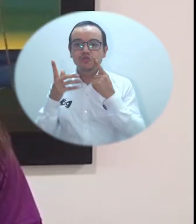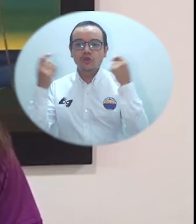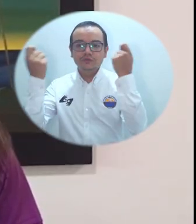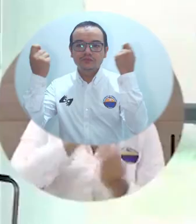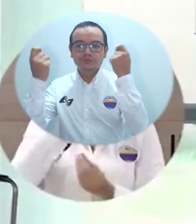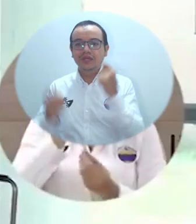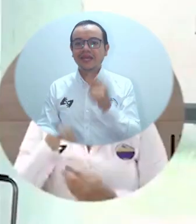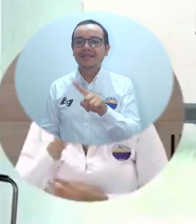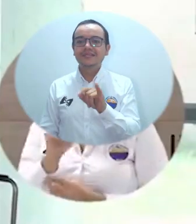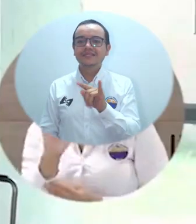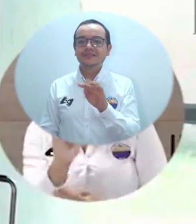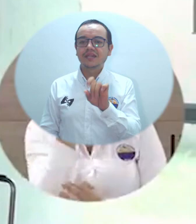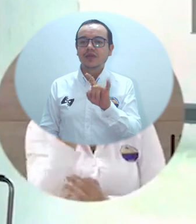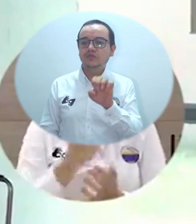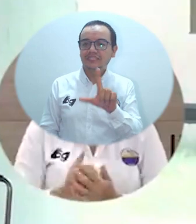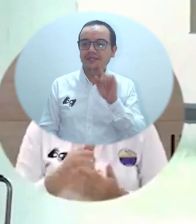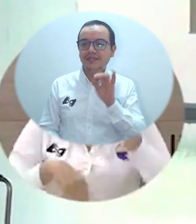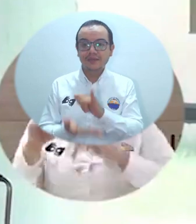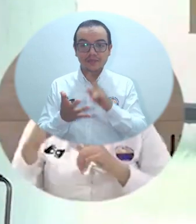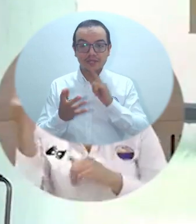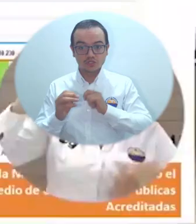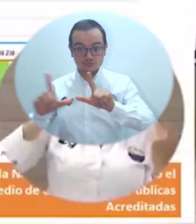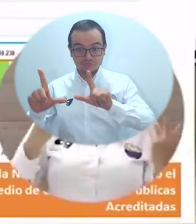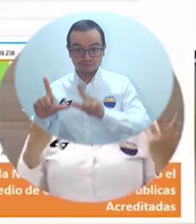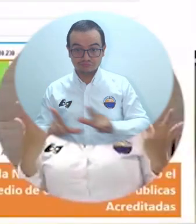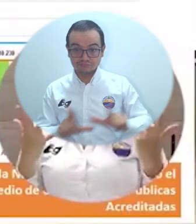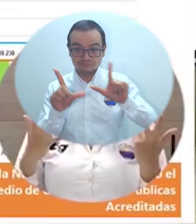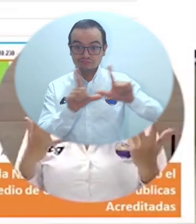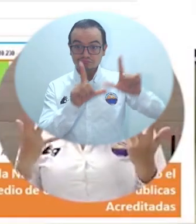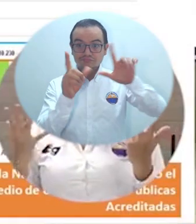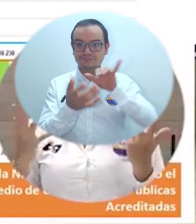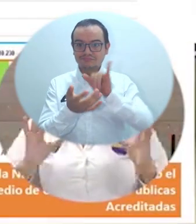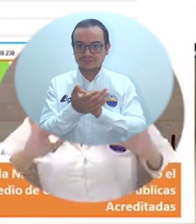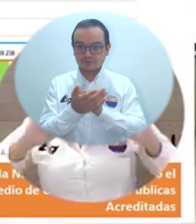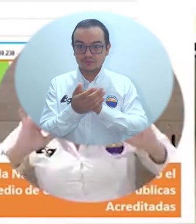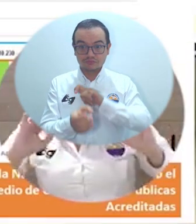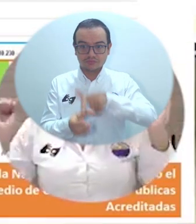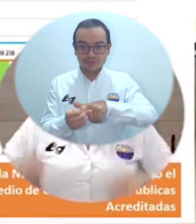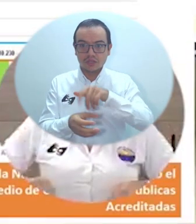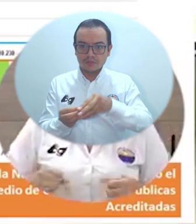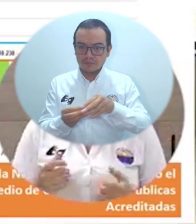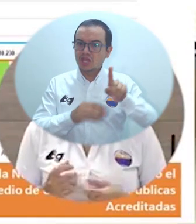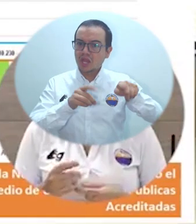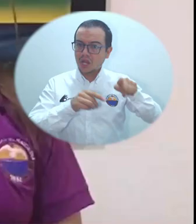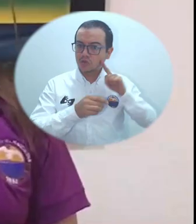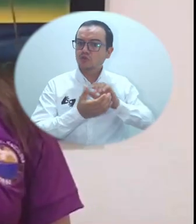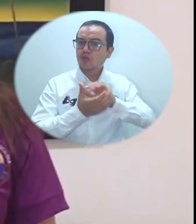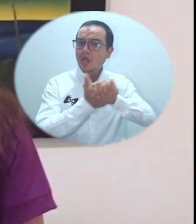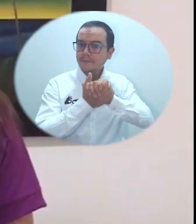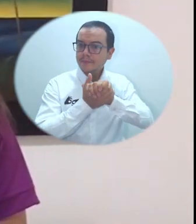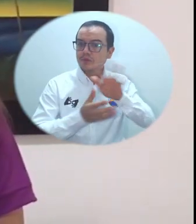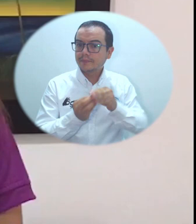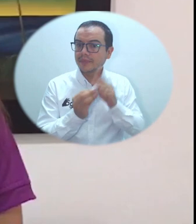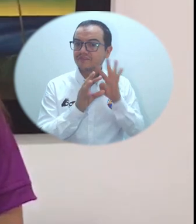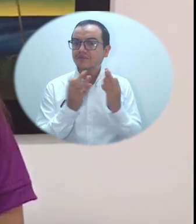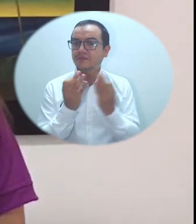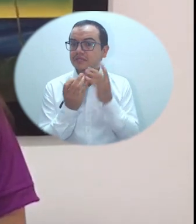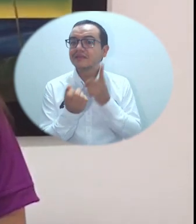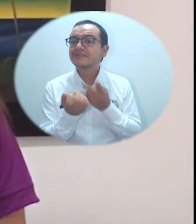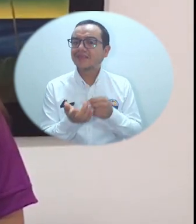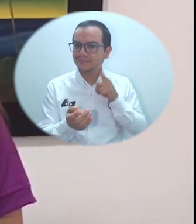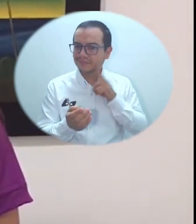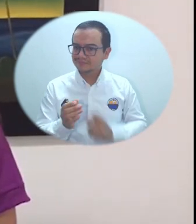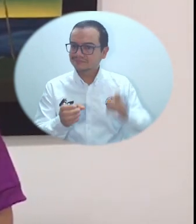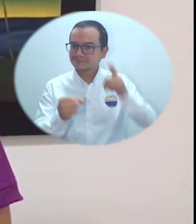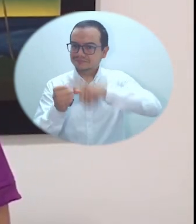de posgrado. Hoy soy beneficiaria de este descuento y también tengo amigos y familiares que para ellos es un gran alivio. Así que